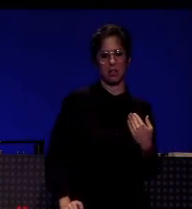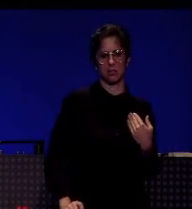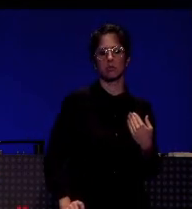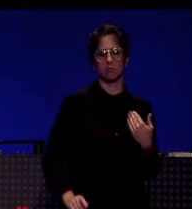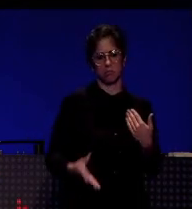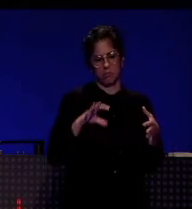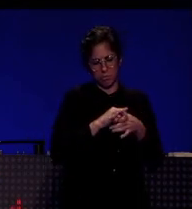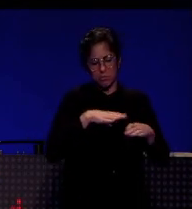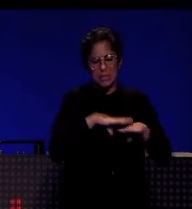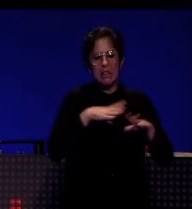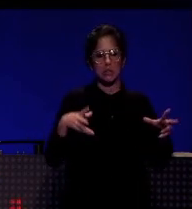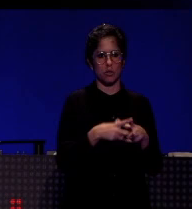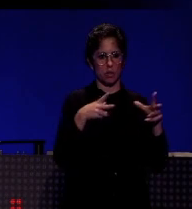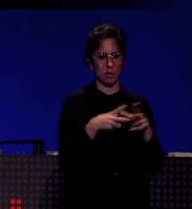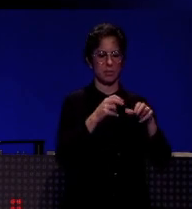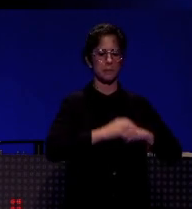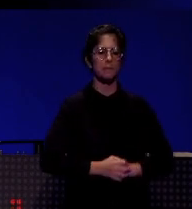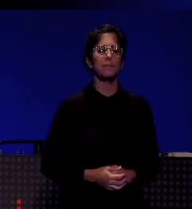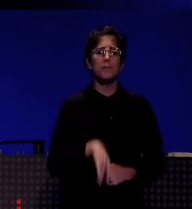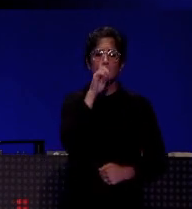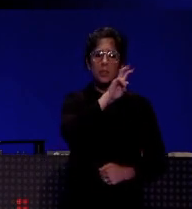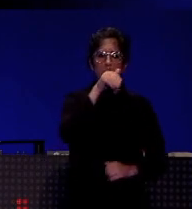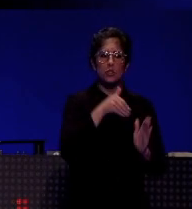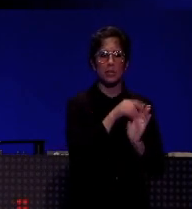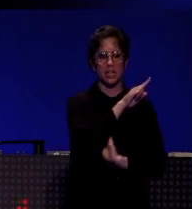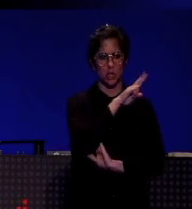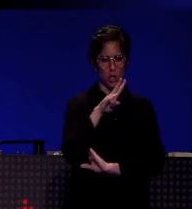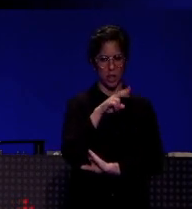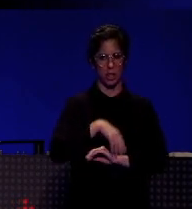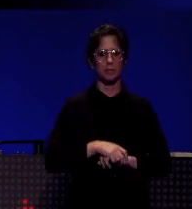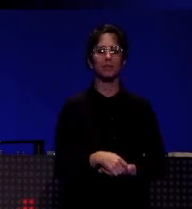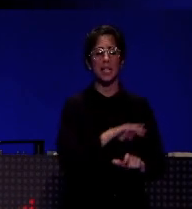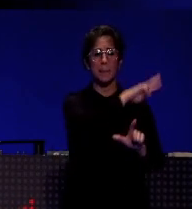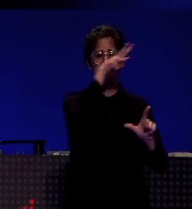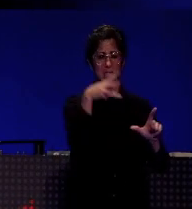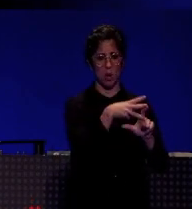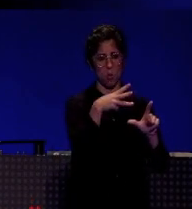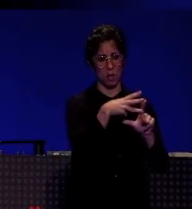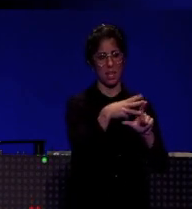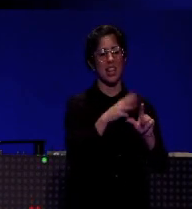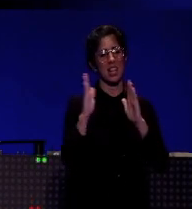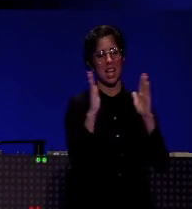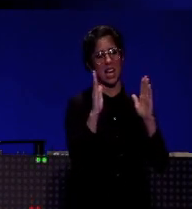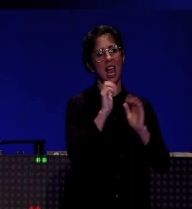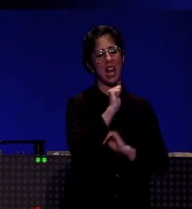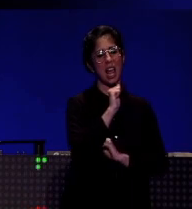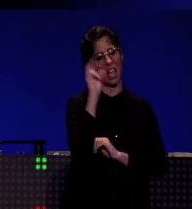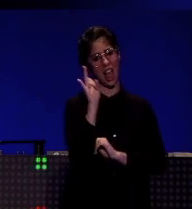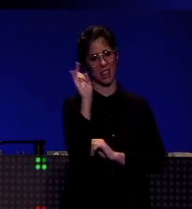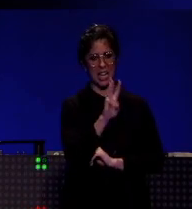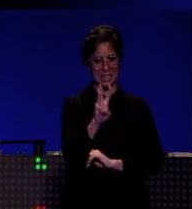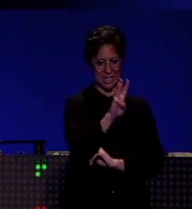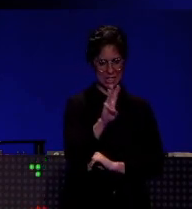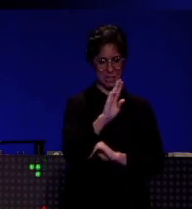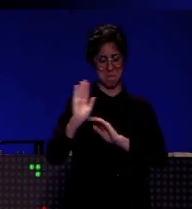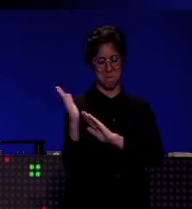en el año 2012 la web de antena 3 a 3 media me propone tener un blog yo ahí